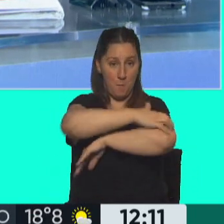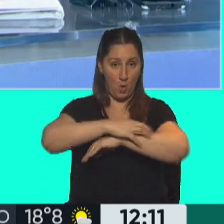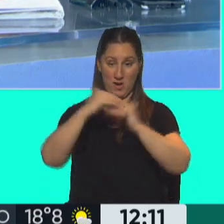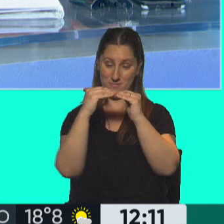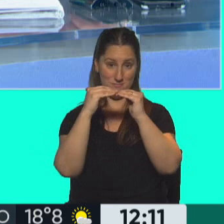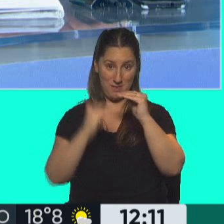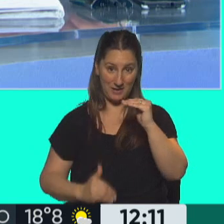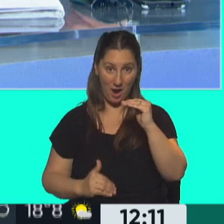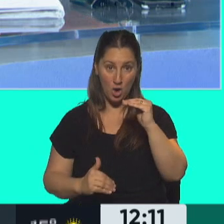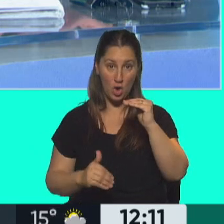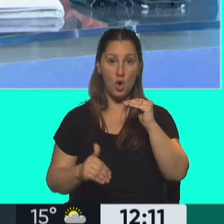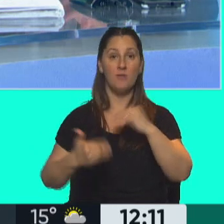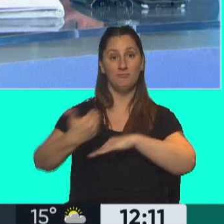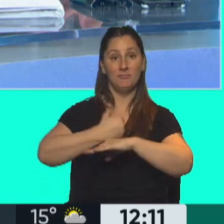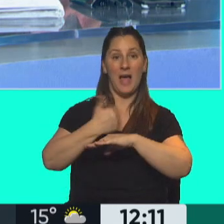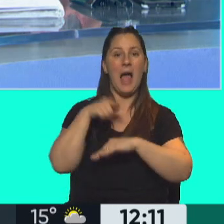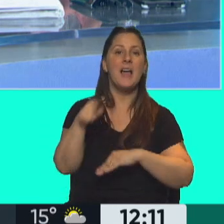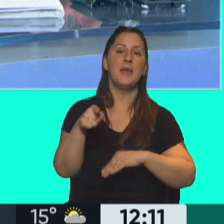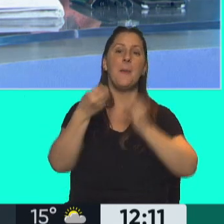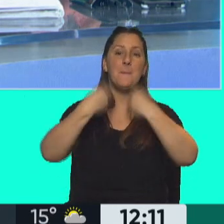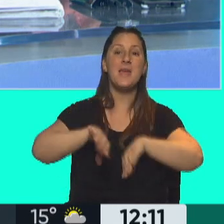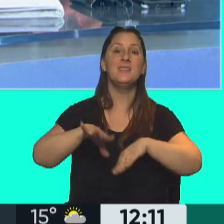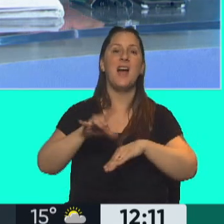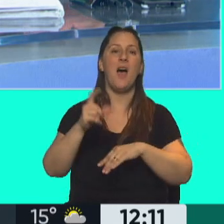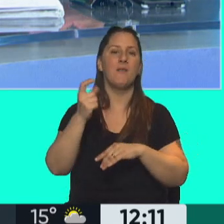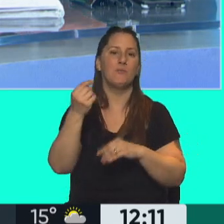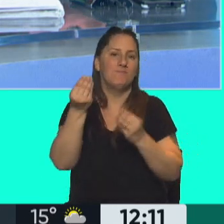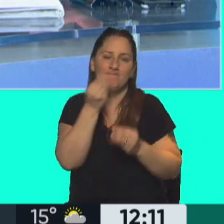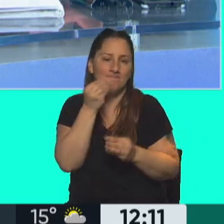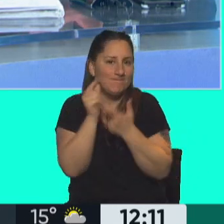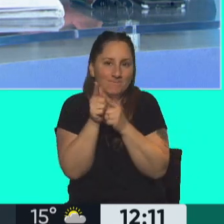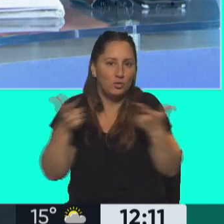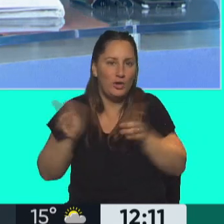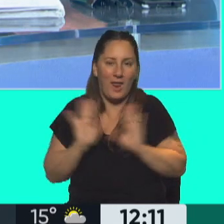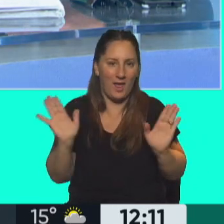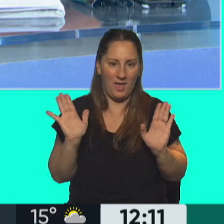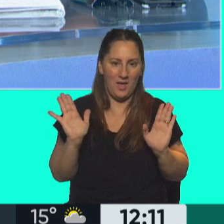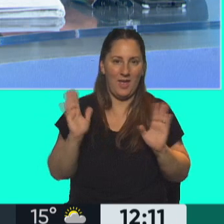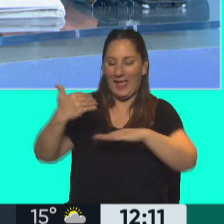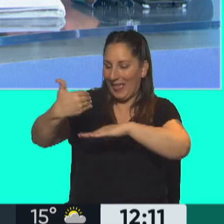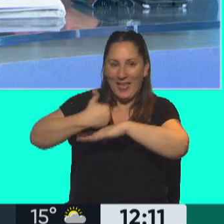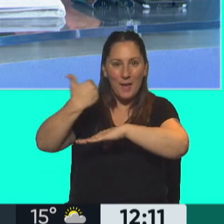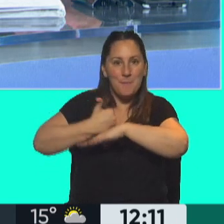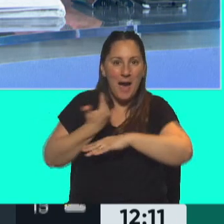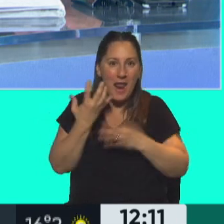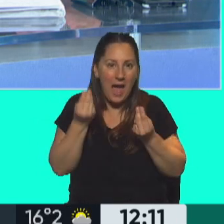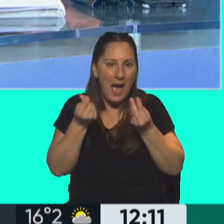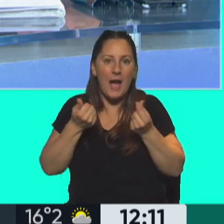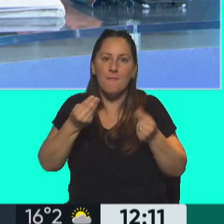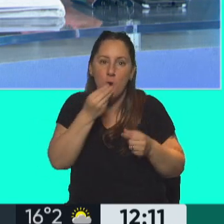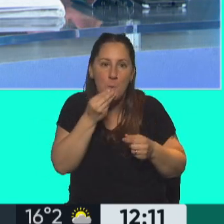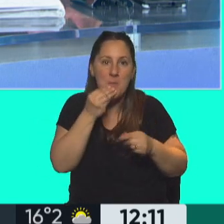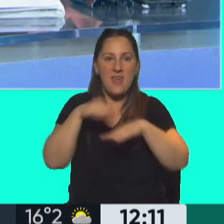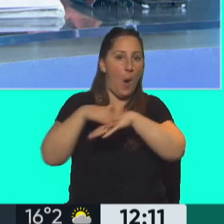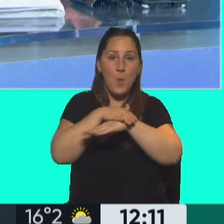esa escala de ingresos sean los que empiezan a entrar en la indigencia. Ya no tienen los ingresos suficientes para garantizarse la canasta